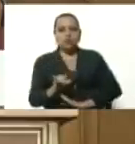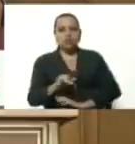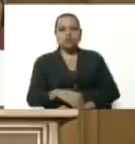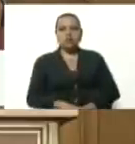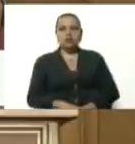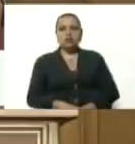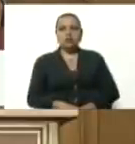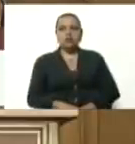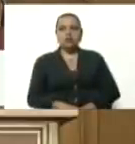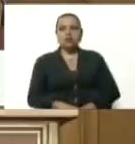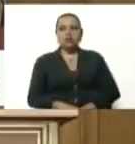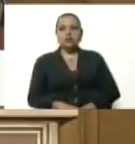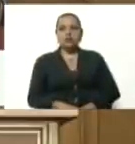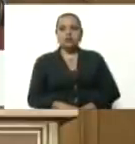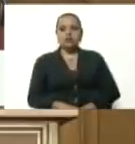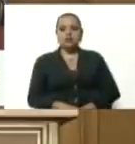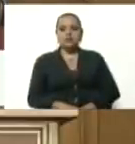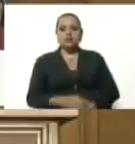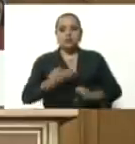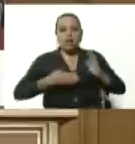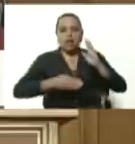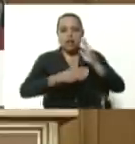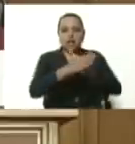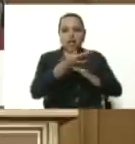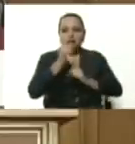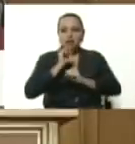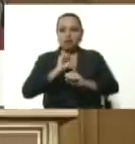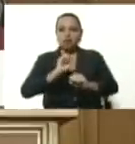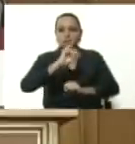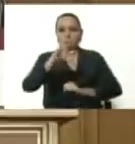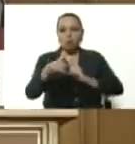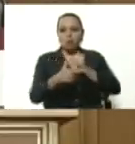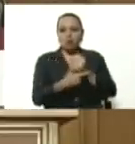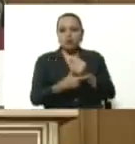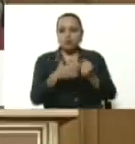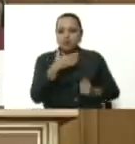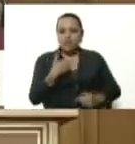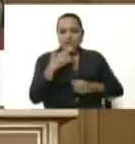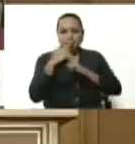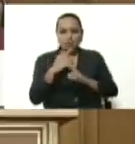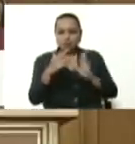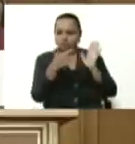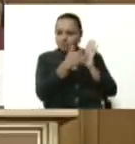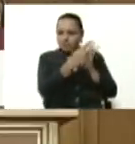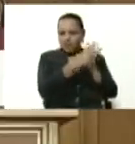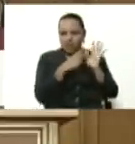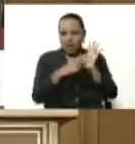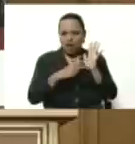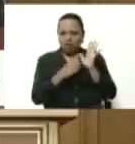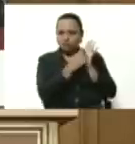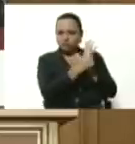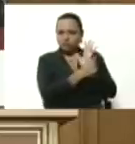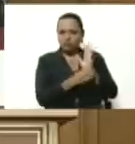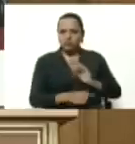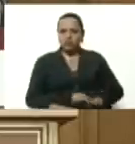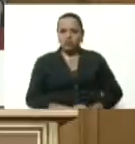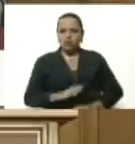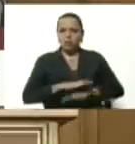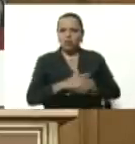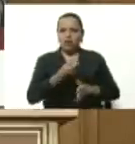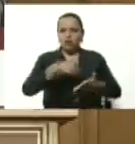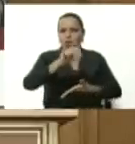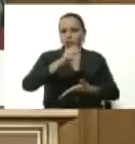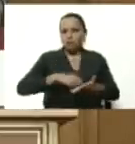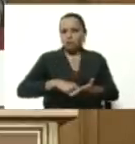allanar la inmunidad parlamentaria de Juan Guaidó. Si quieren la respuesta, nada más que lean este párrafo. Porque ese contrato